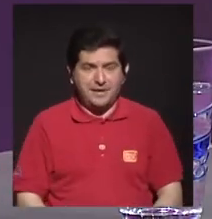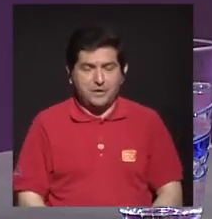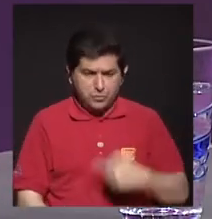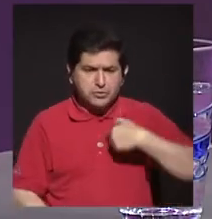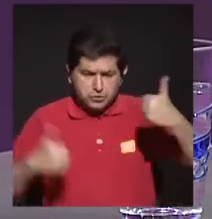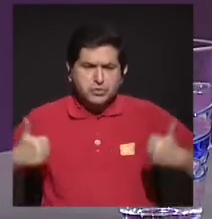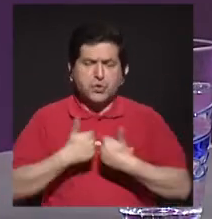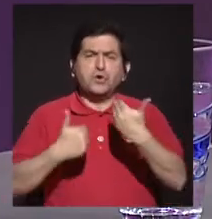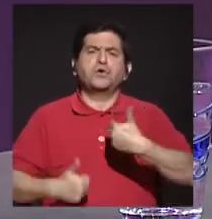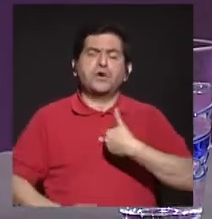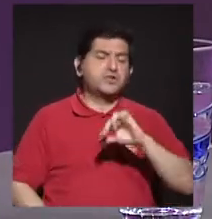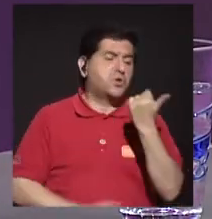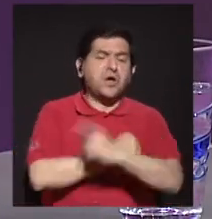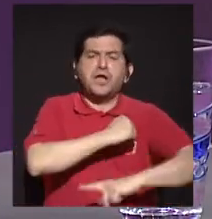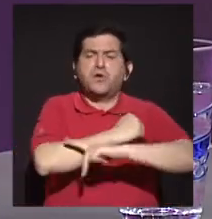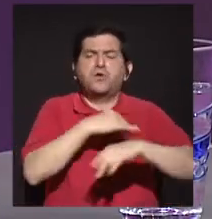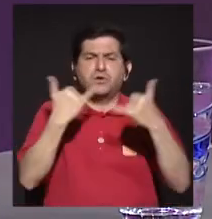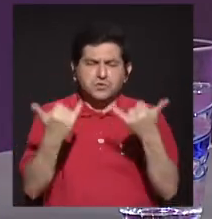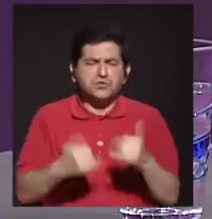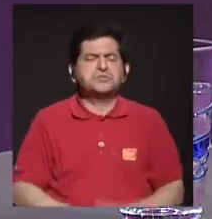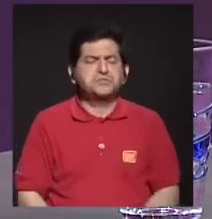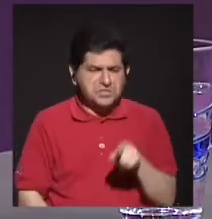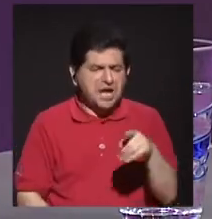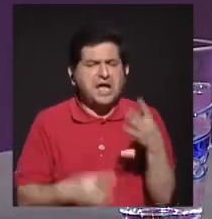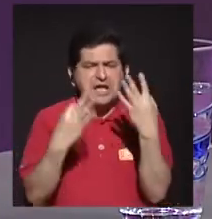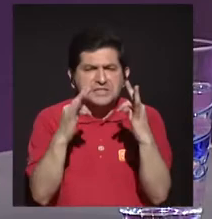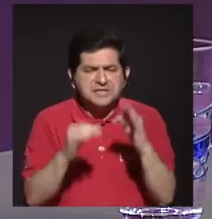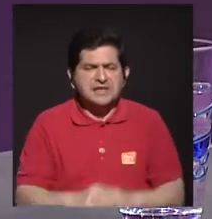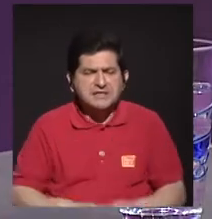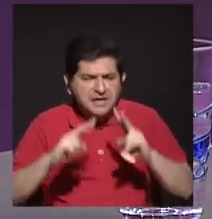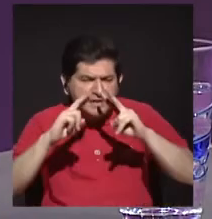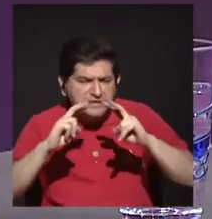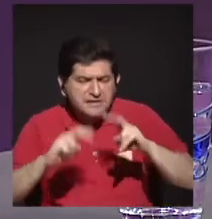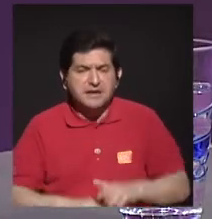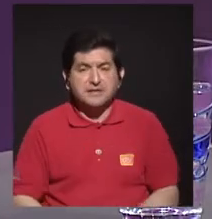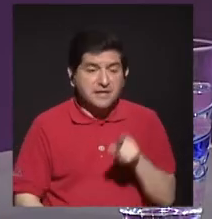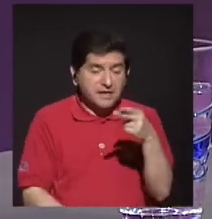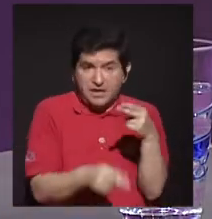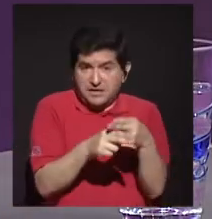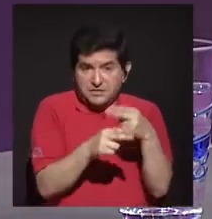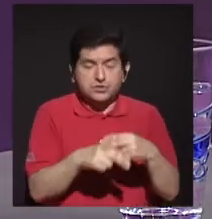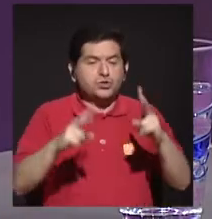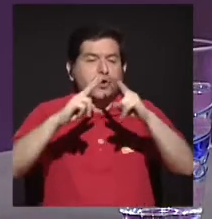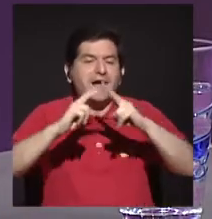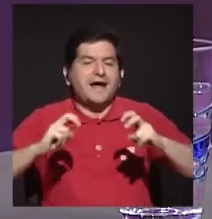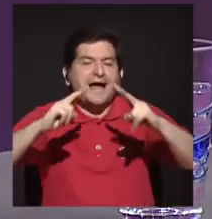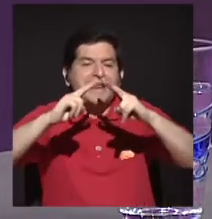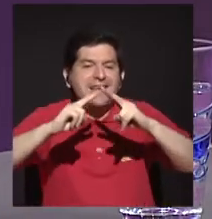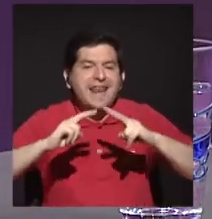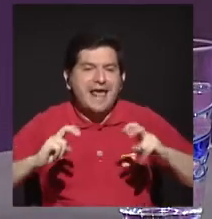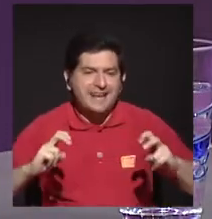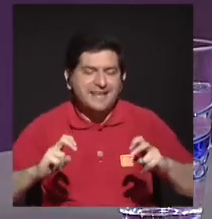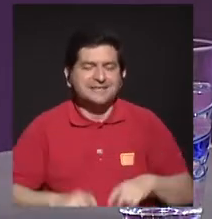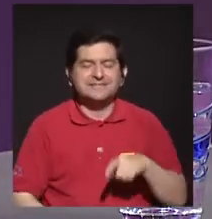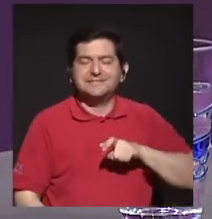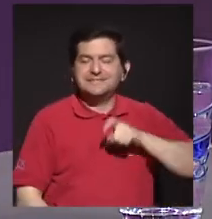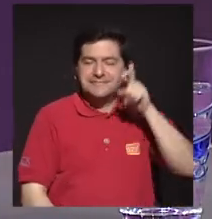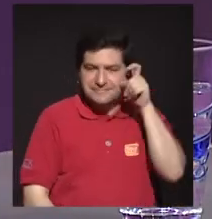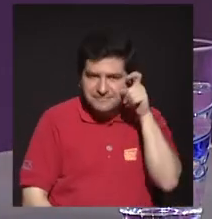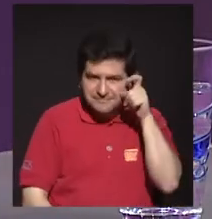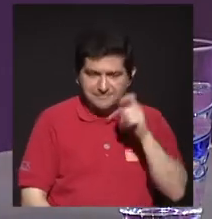un reto, porque en otros, uh-huh, países se han hecho acercamientos de esto que hemos llamado análisis de